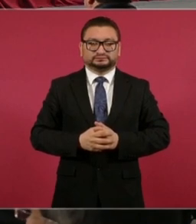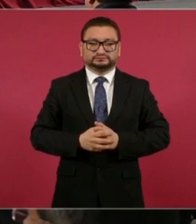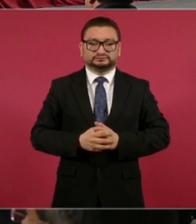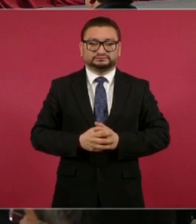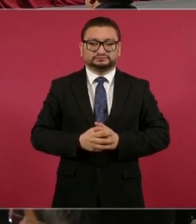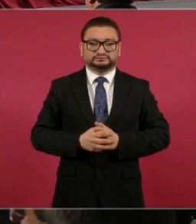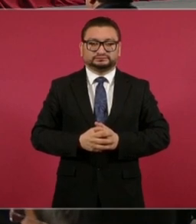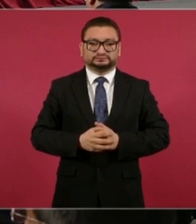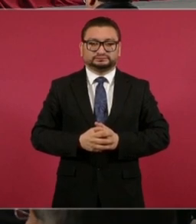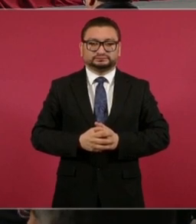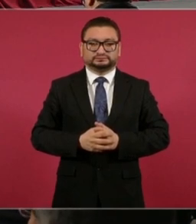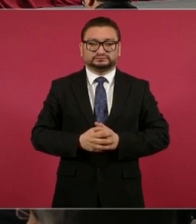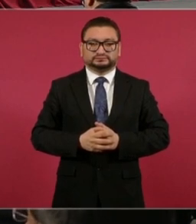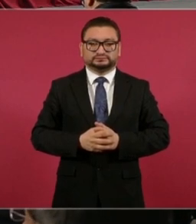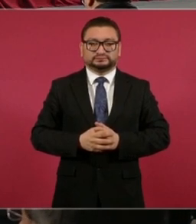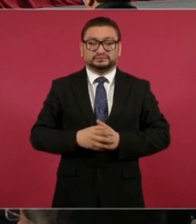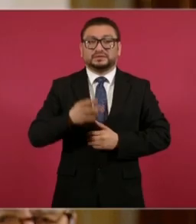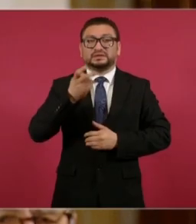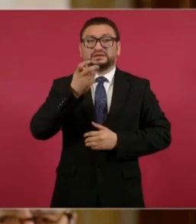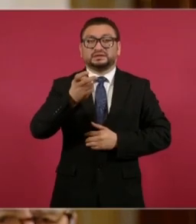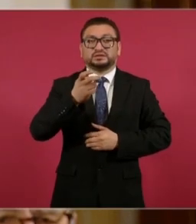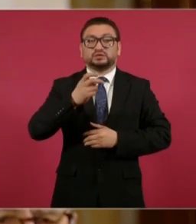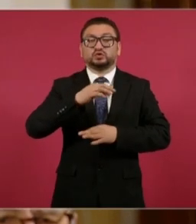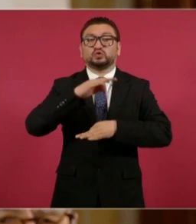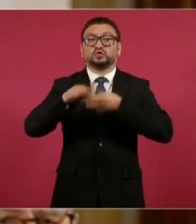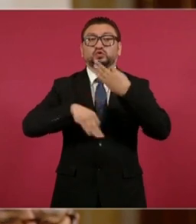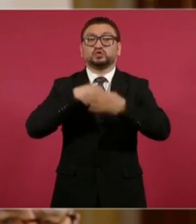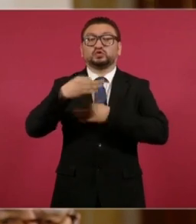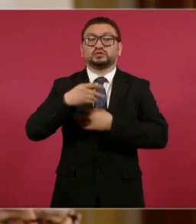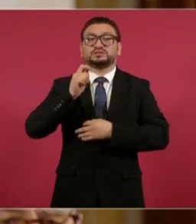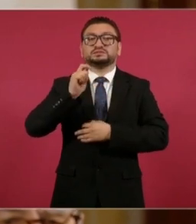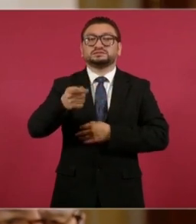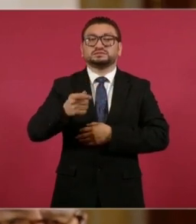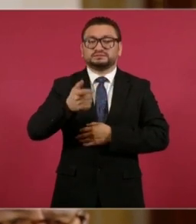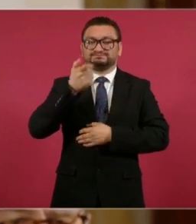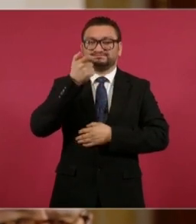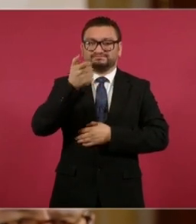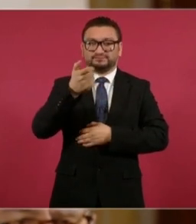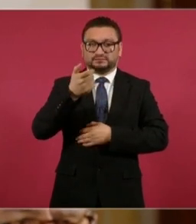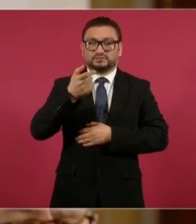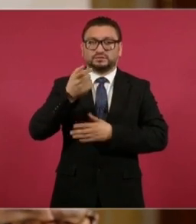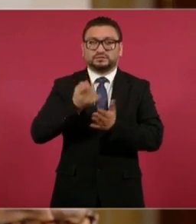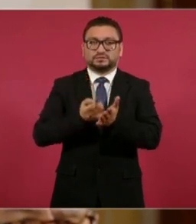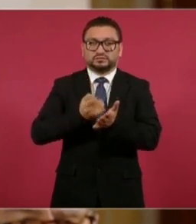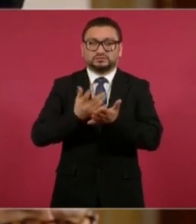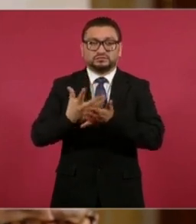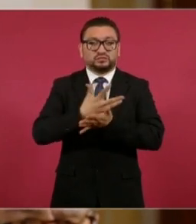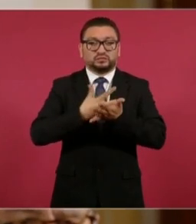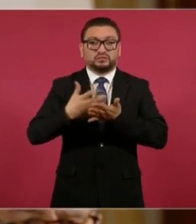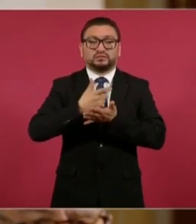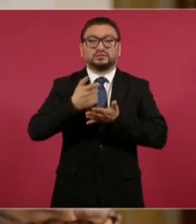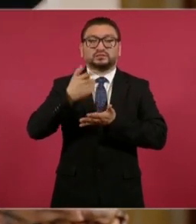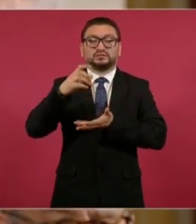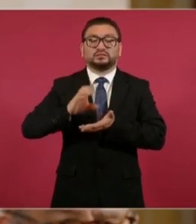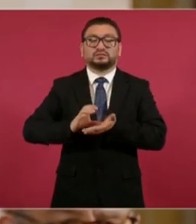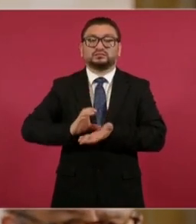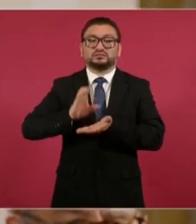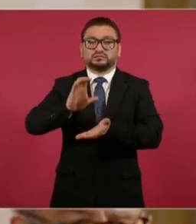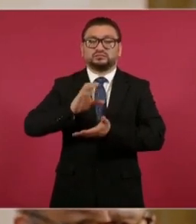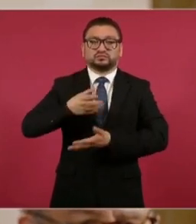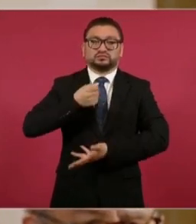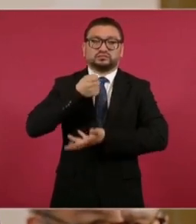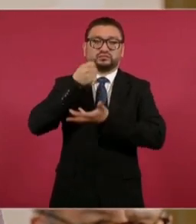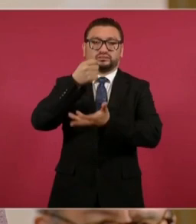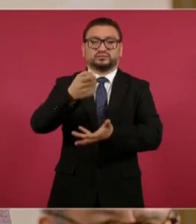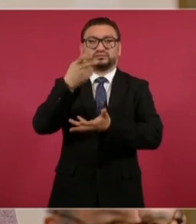transparencia todo esto es dinero del presupuesto mantener toda esta estructura